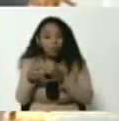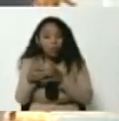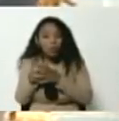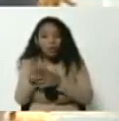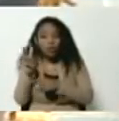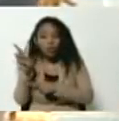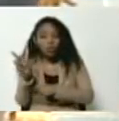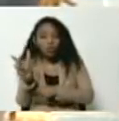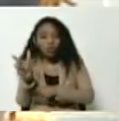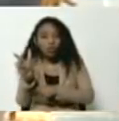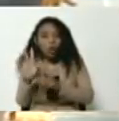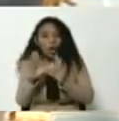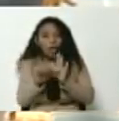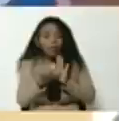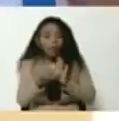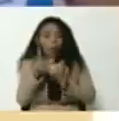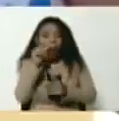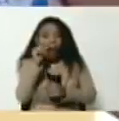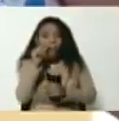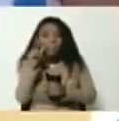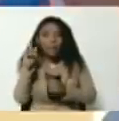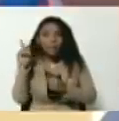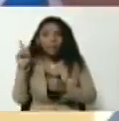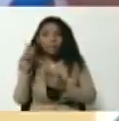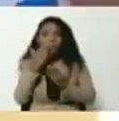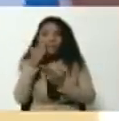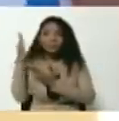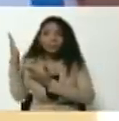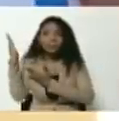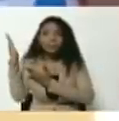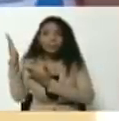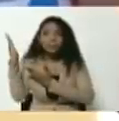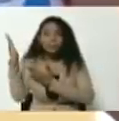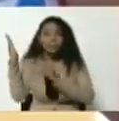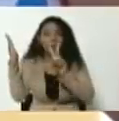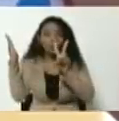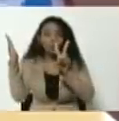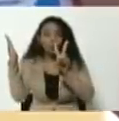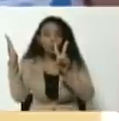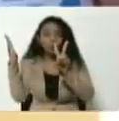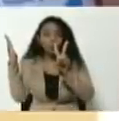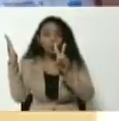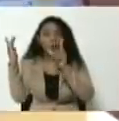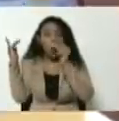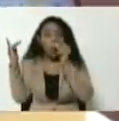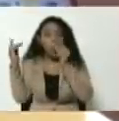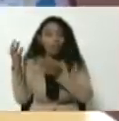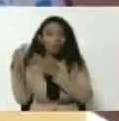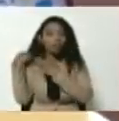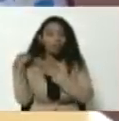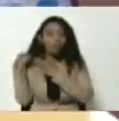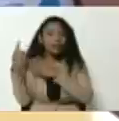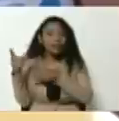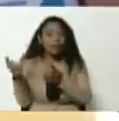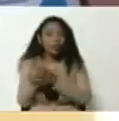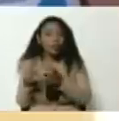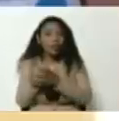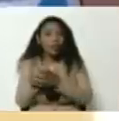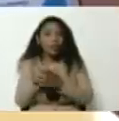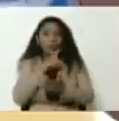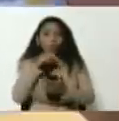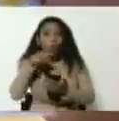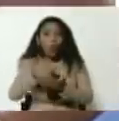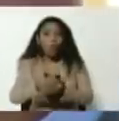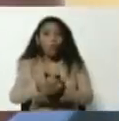estos 2 ladrones, Jorge Antonio Reyes y Pedro Antar, de un consorcio llamado Caribbean